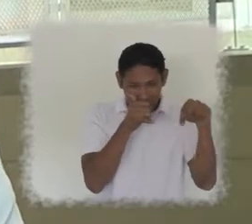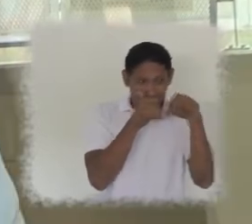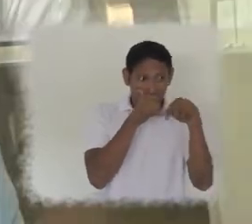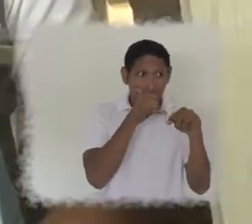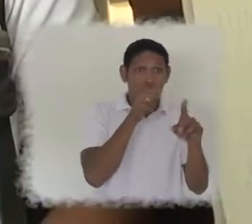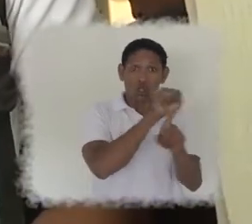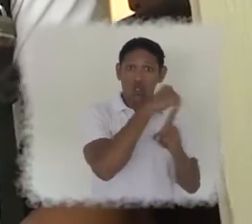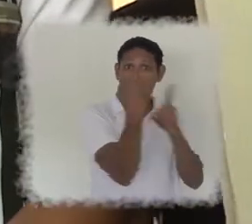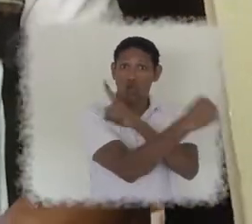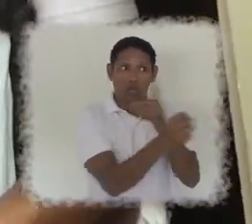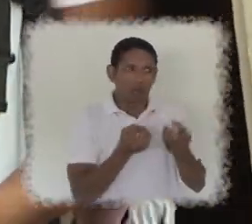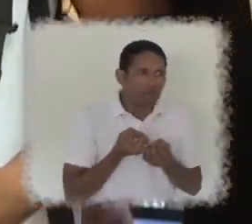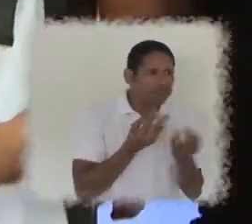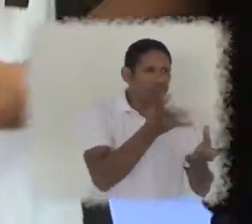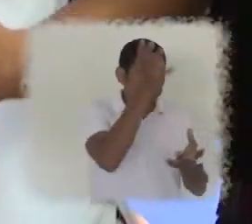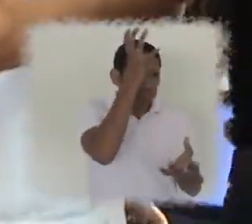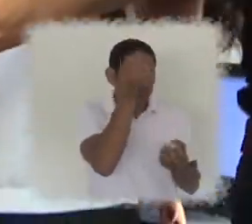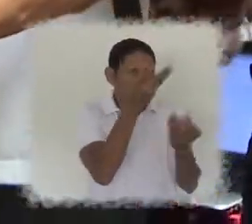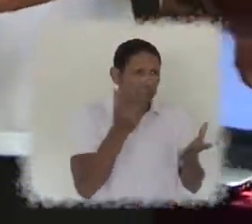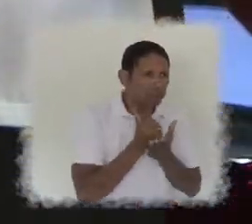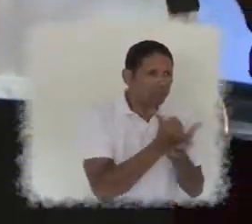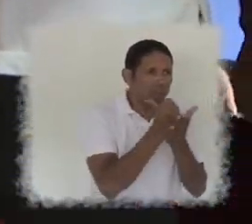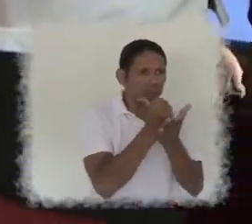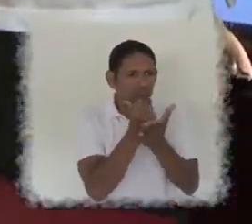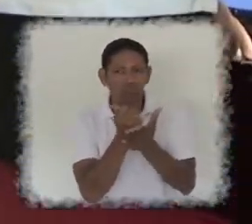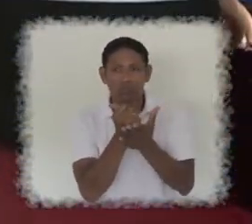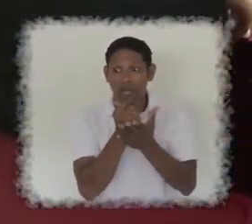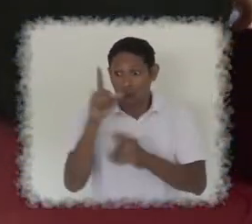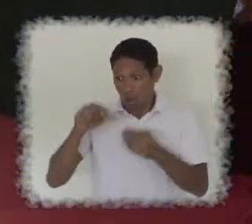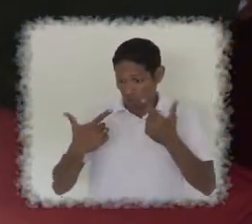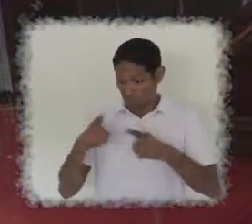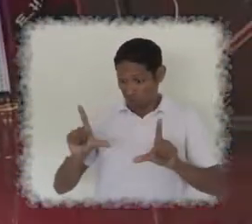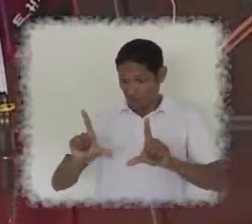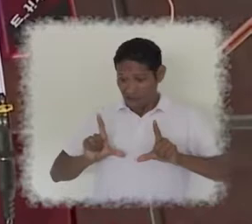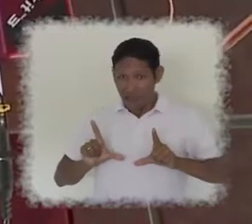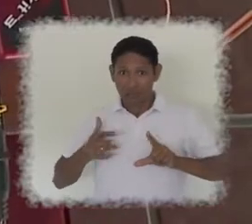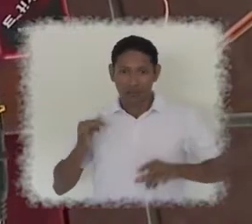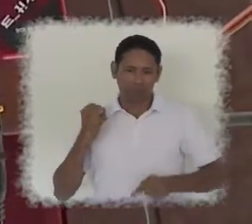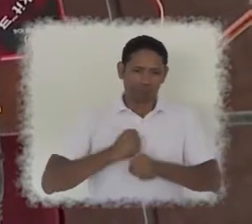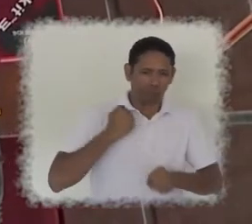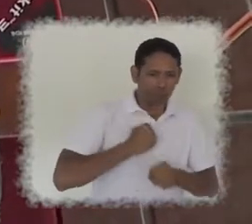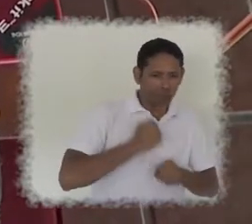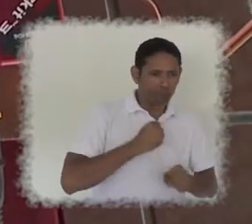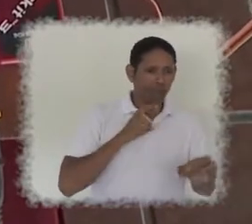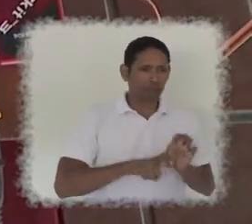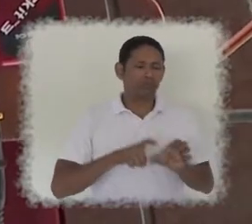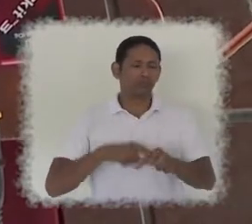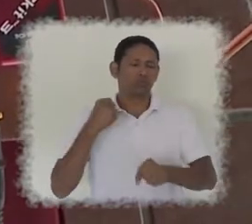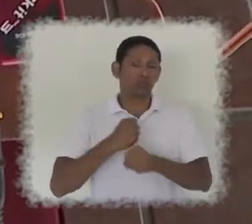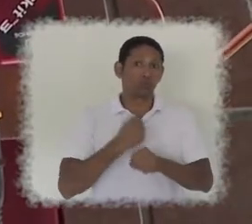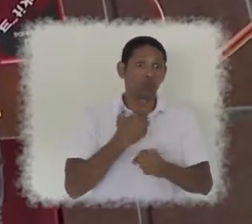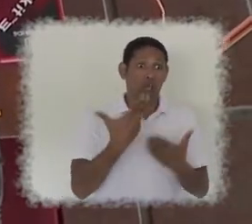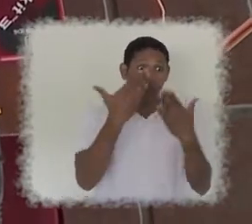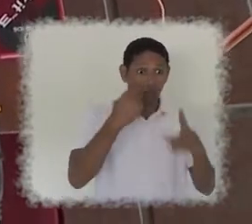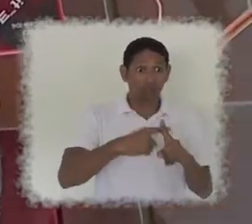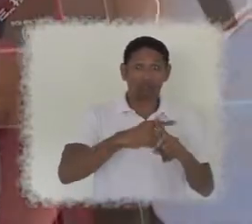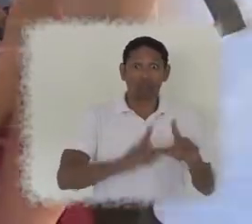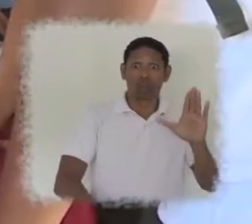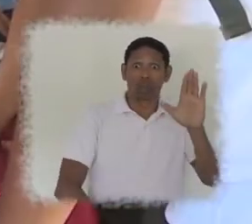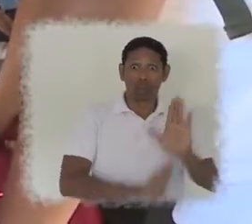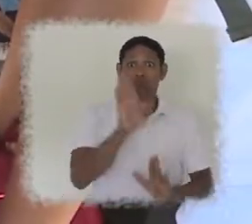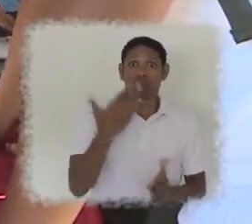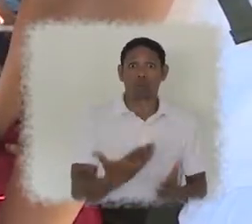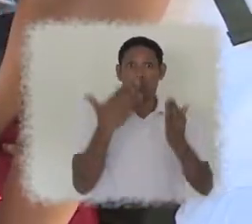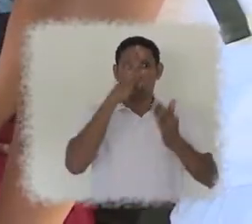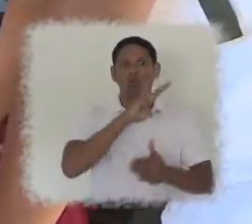el aporte que estamos haciendo a la sociedad, el posicionamiento de nuestros egresados en el sector productivo. Vemos que afortunadamente casi